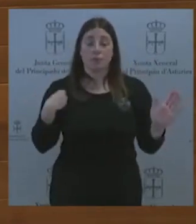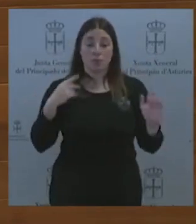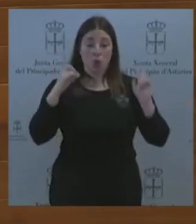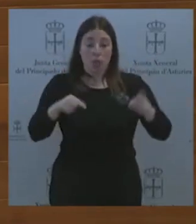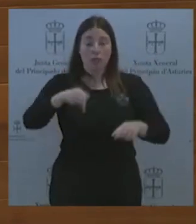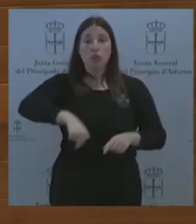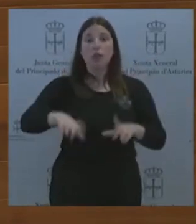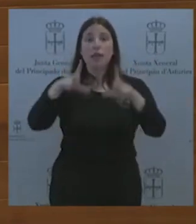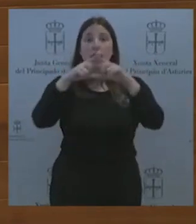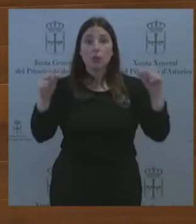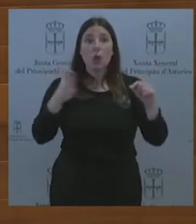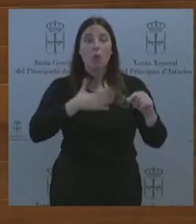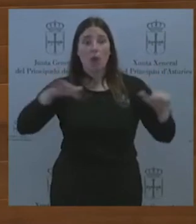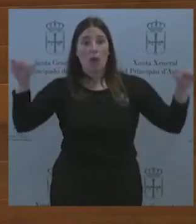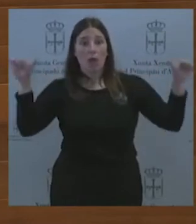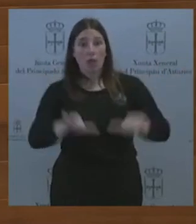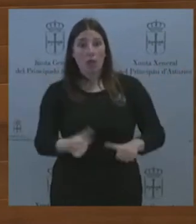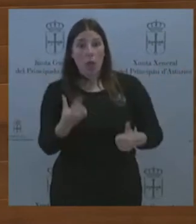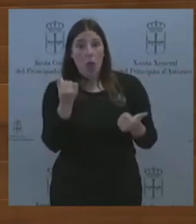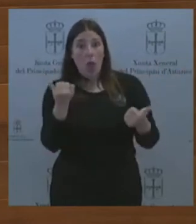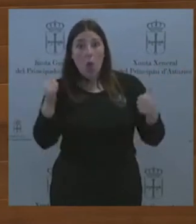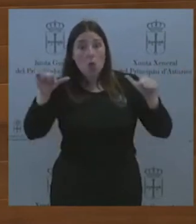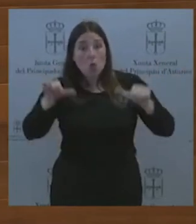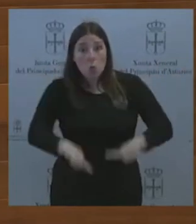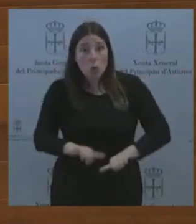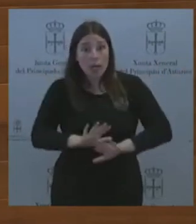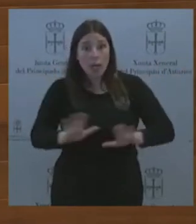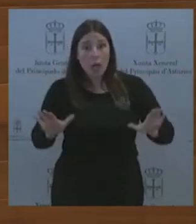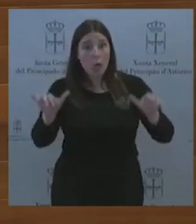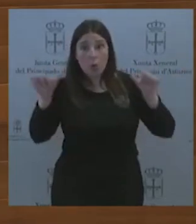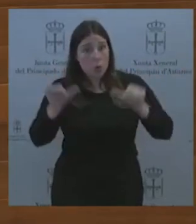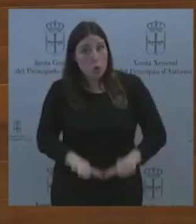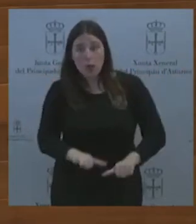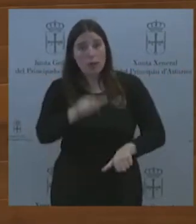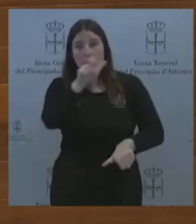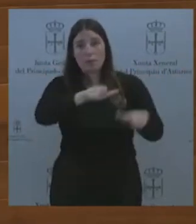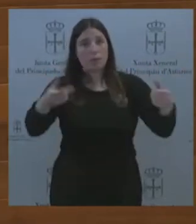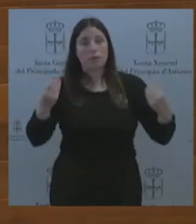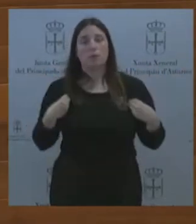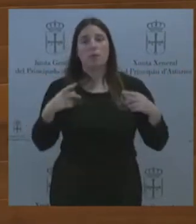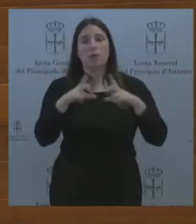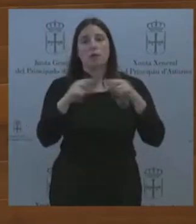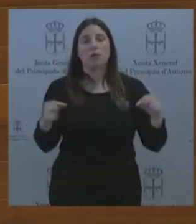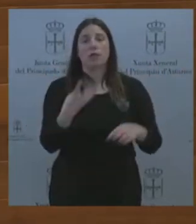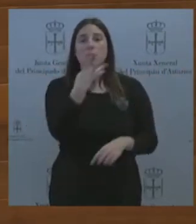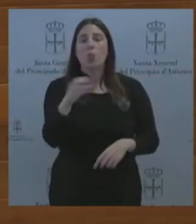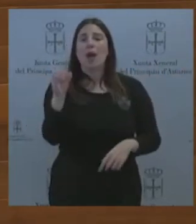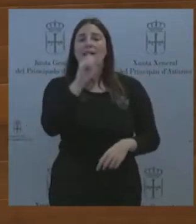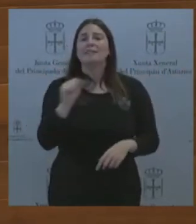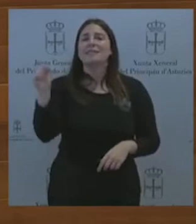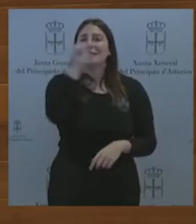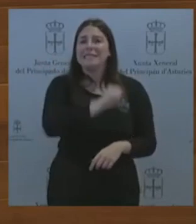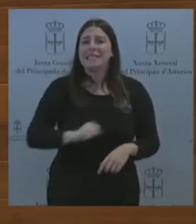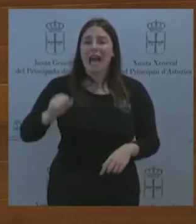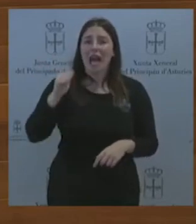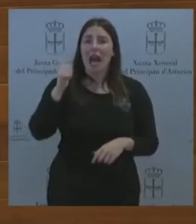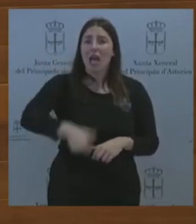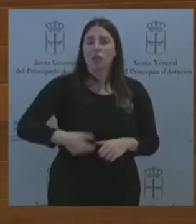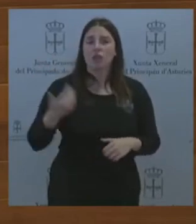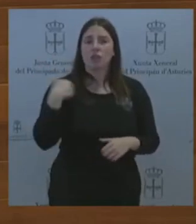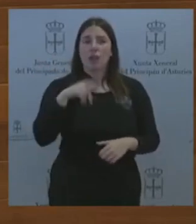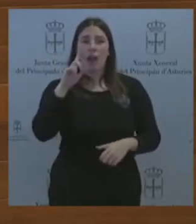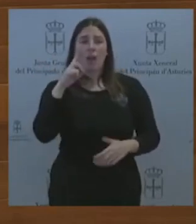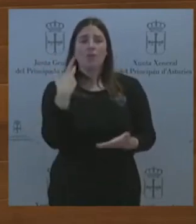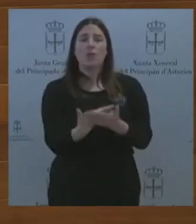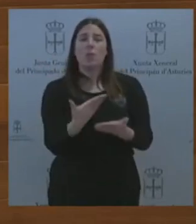la ruina de los asturianos. 40 años de ensayo autonómico dejan a las claras que por muy difícil que sea el retorno de un